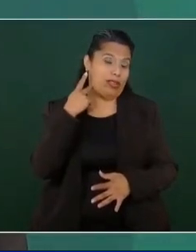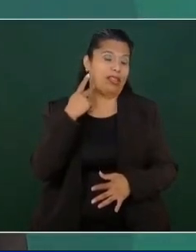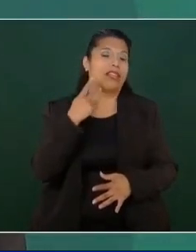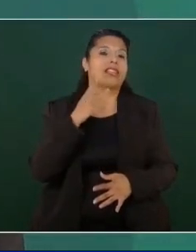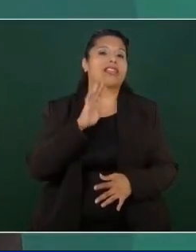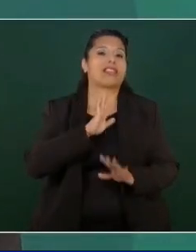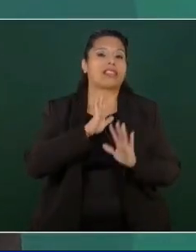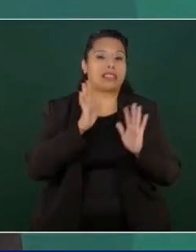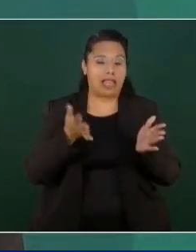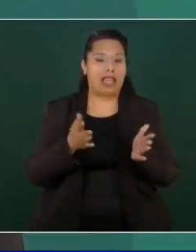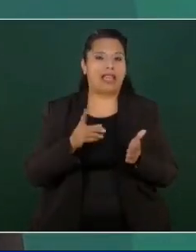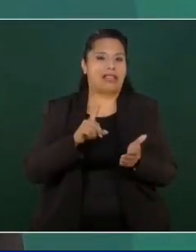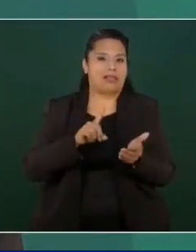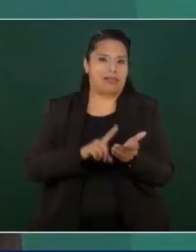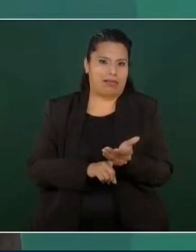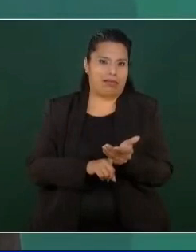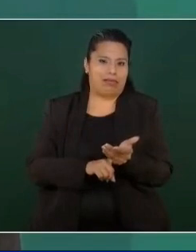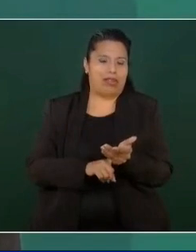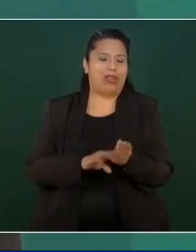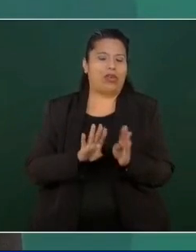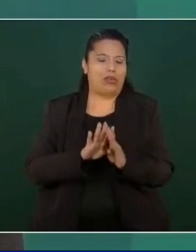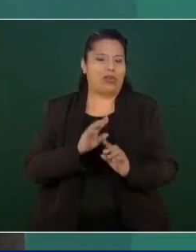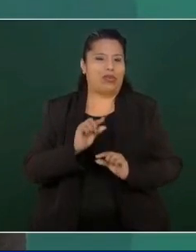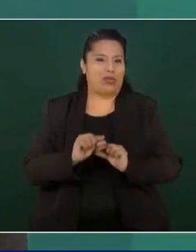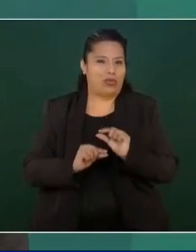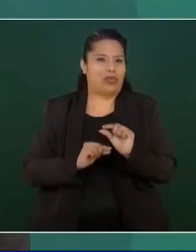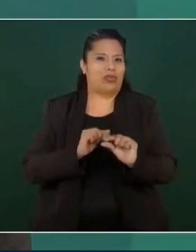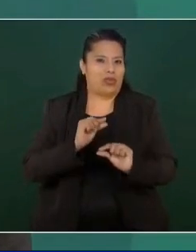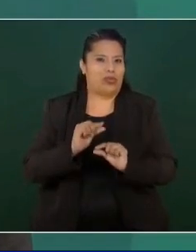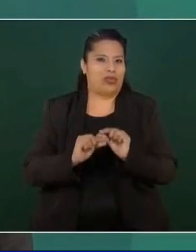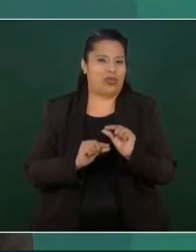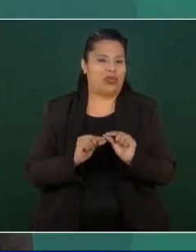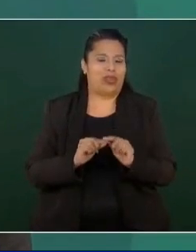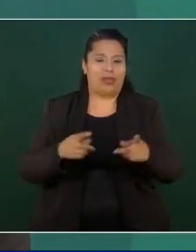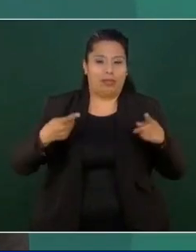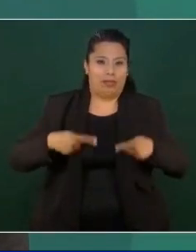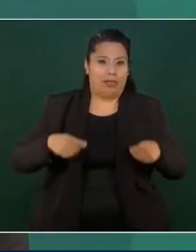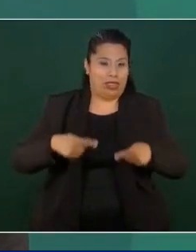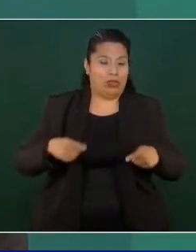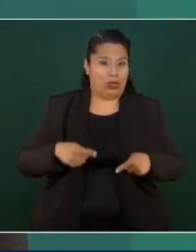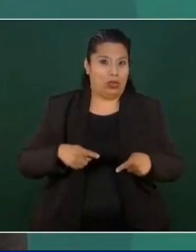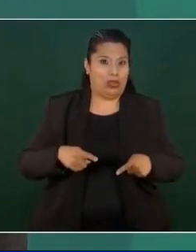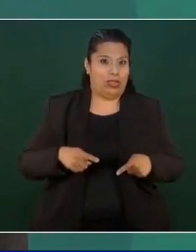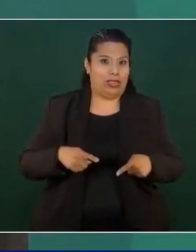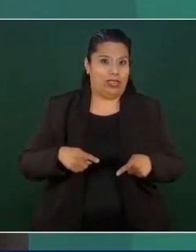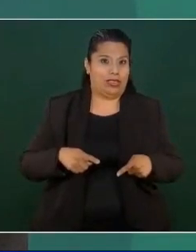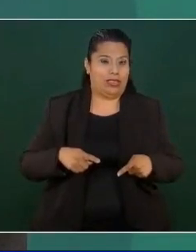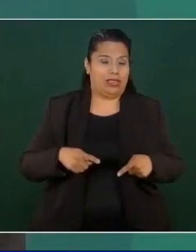en lo interno y la gente ha estado